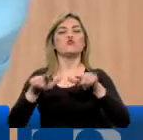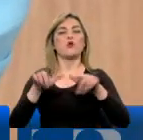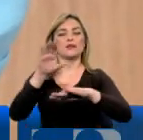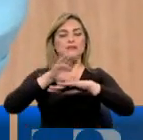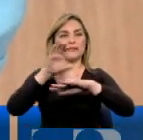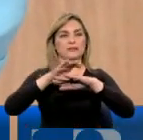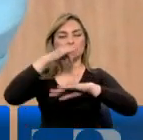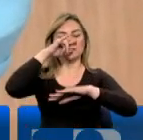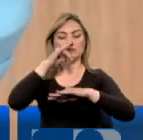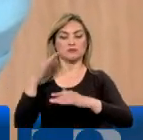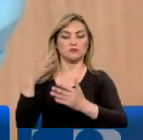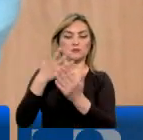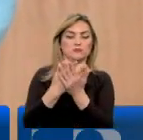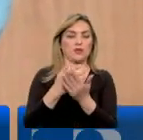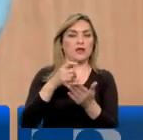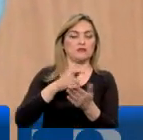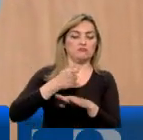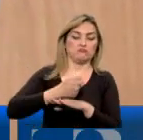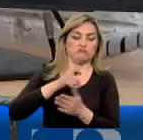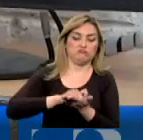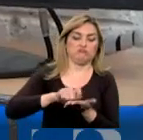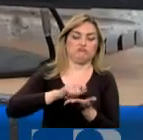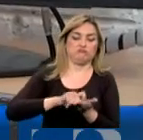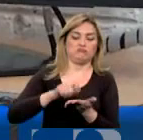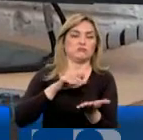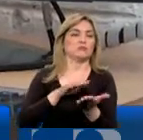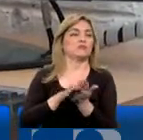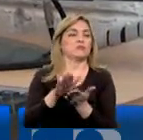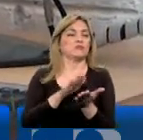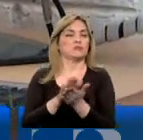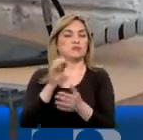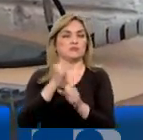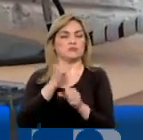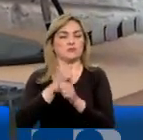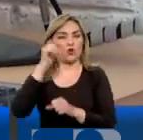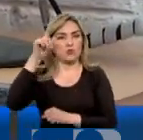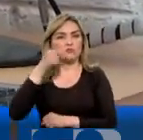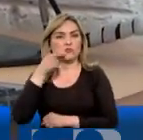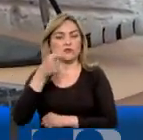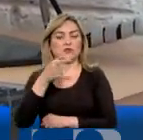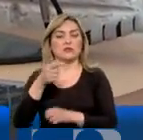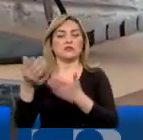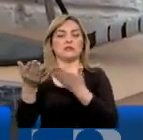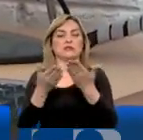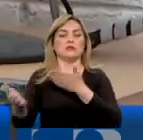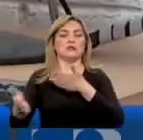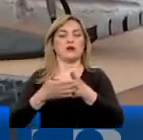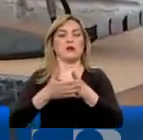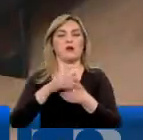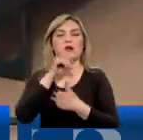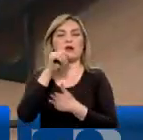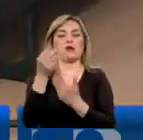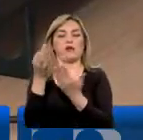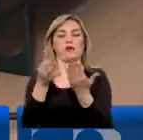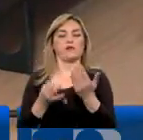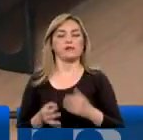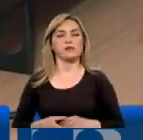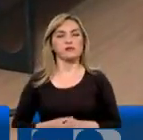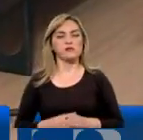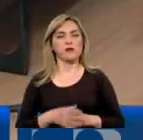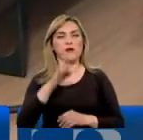niños van a hacer sus tareas o imprimir sus trabajos. Pero el gobierno anunció que cerrará estos servicios por falta de presupuesto.